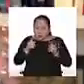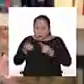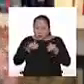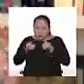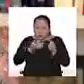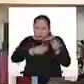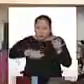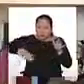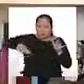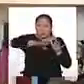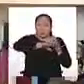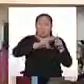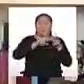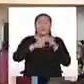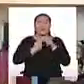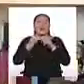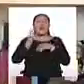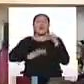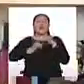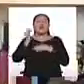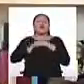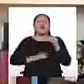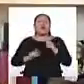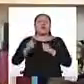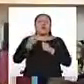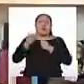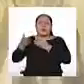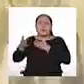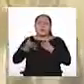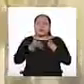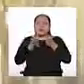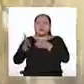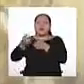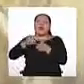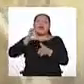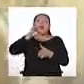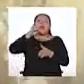el primer sistema de canales de irrigación.